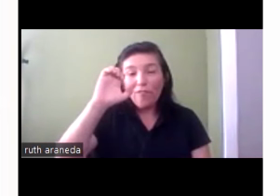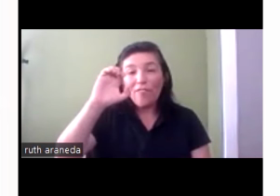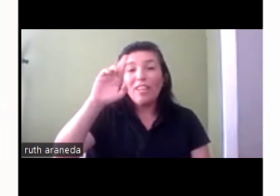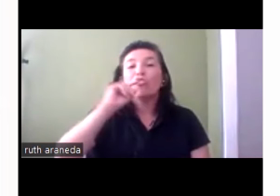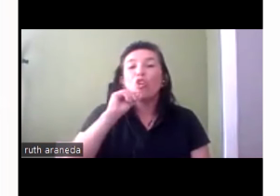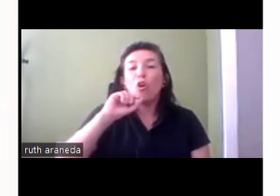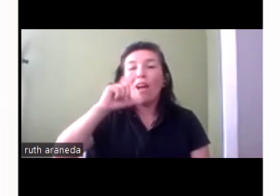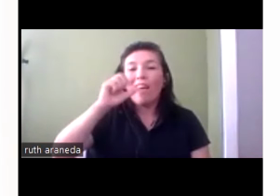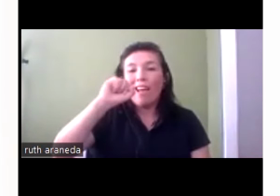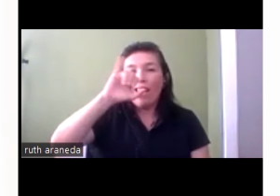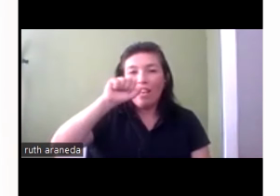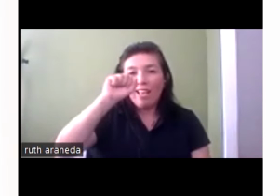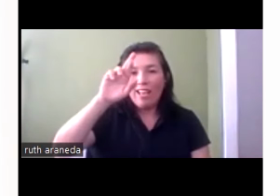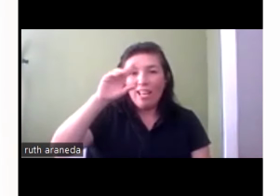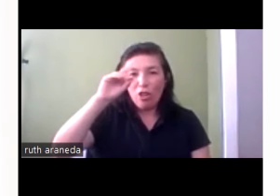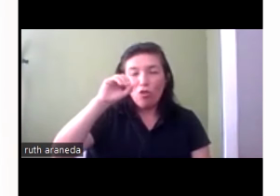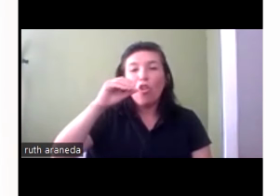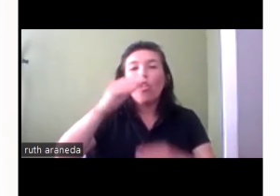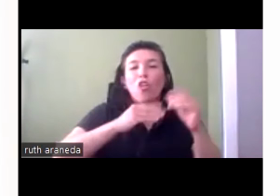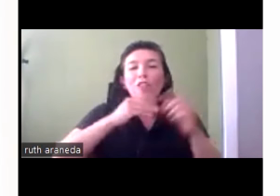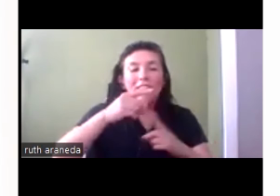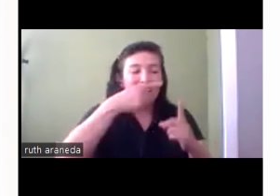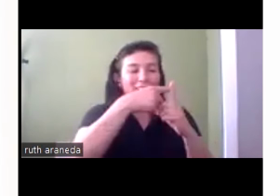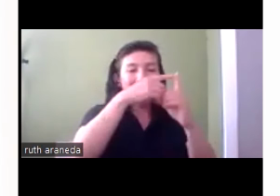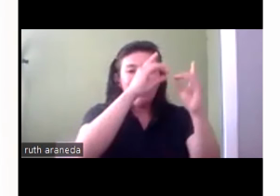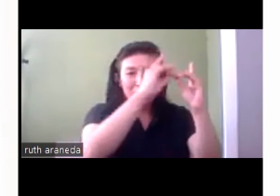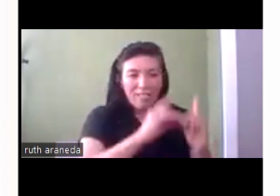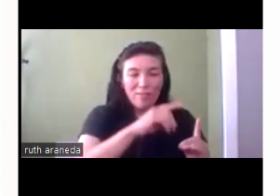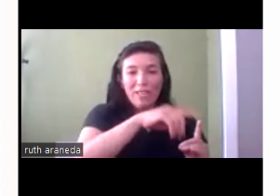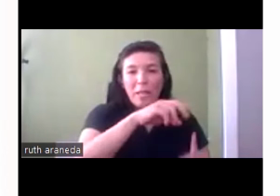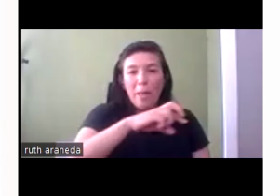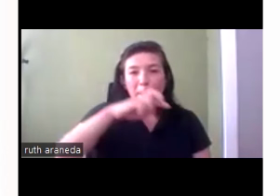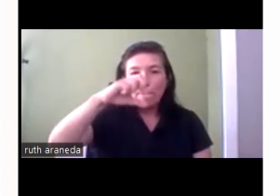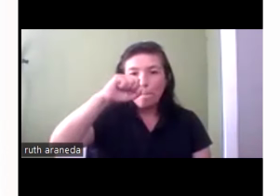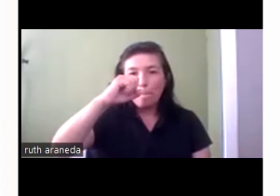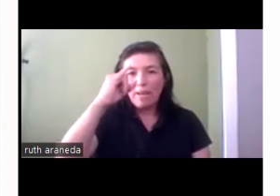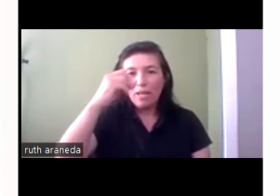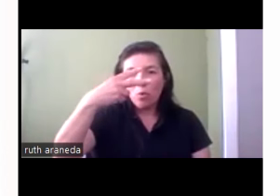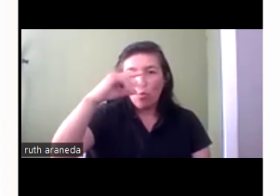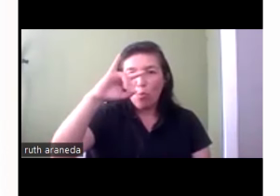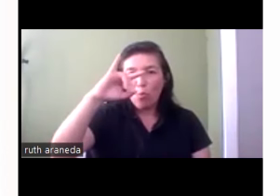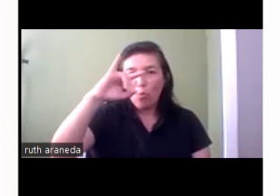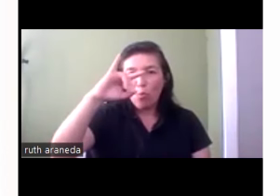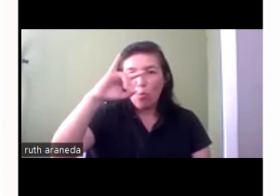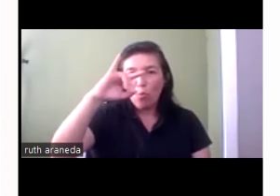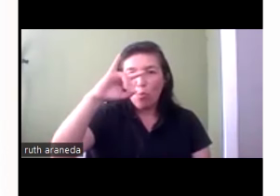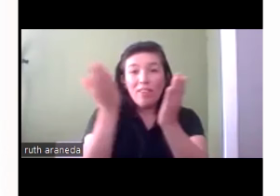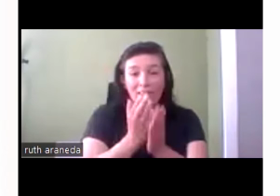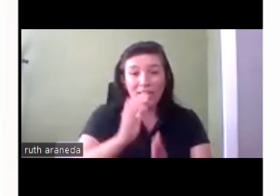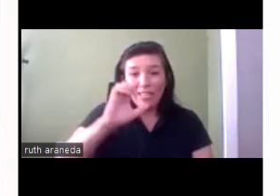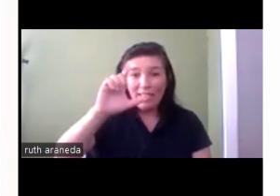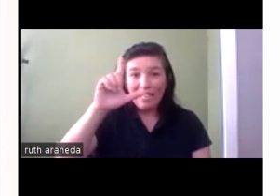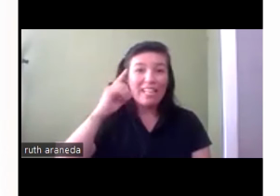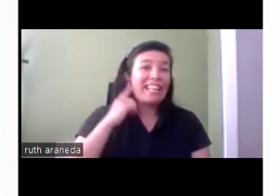30, particularmente del sitio cementerio La Viñita, ubicado en Paihuano, en el Valle del Elqui, ¿ya? De igual modo,